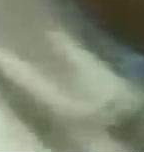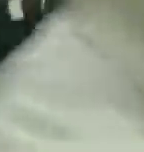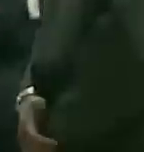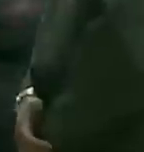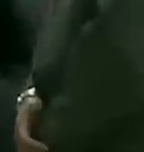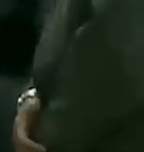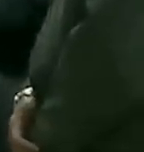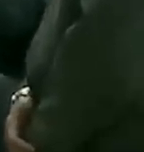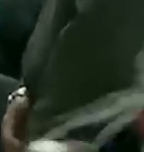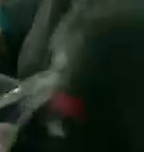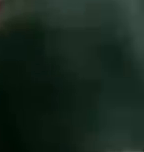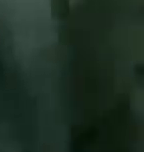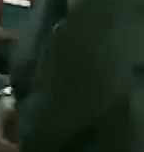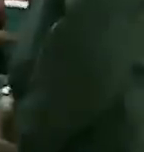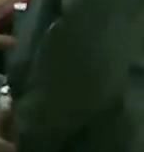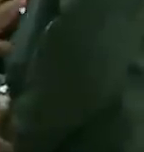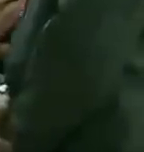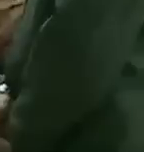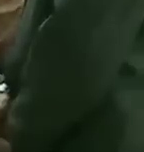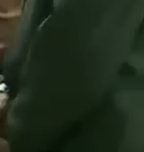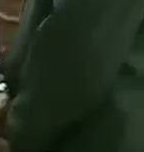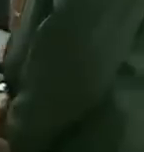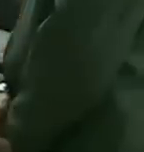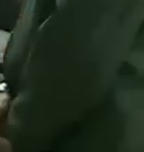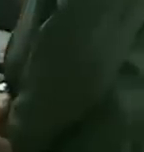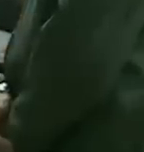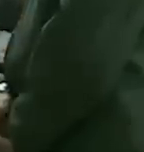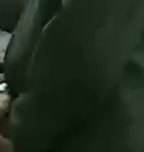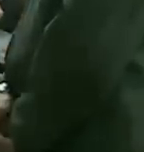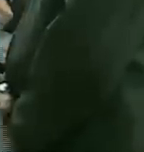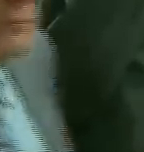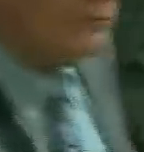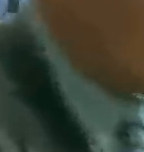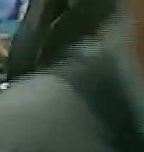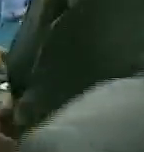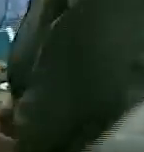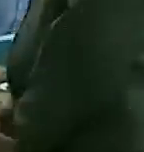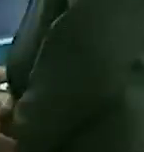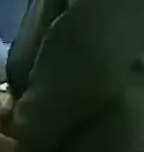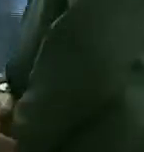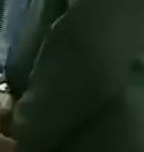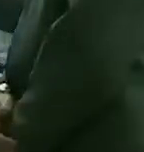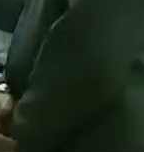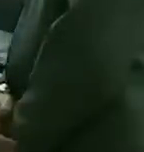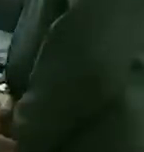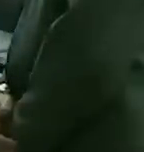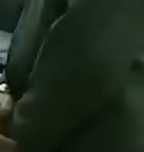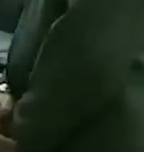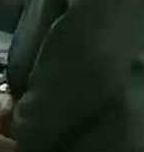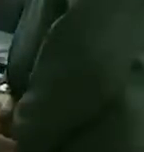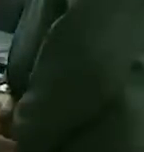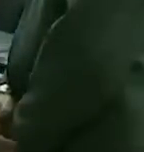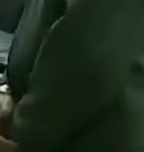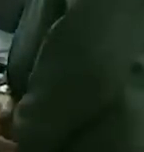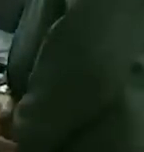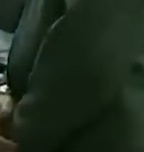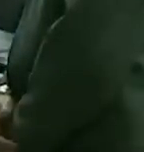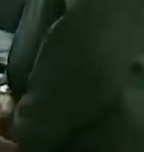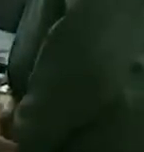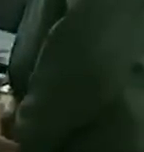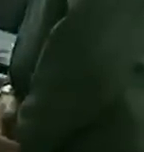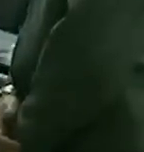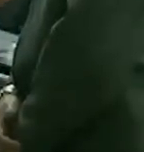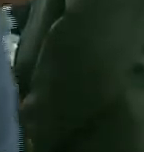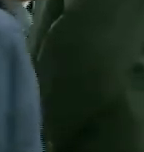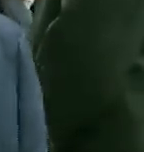la cual se cumplieron todos los puntos del orden del día, como antes mencionamos. Y aprovechamos la oportunidad para despedir este espacio, retornando